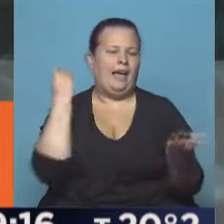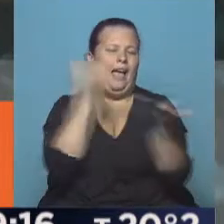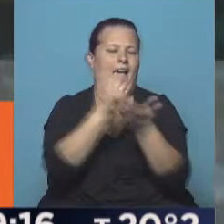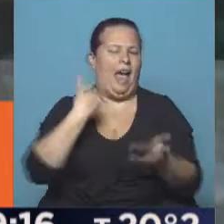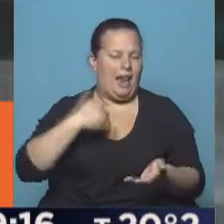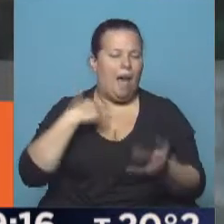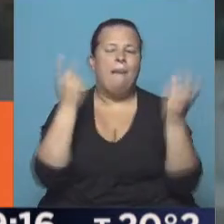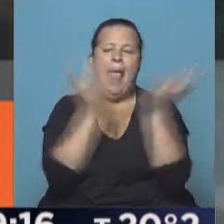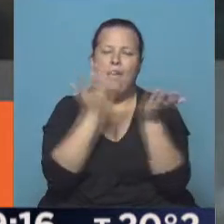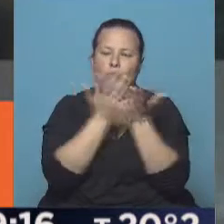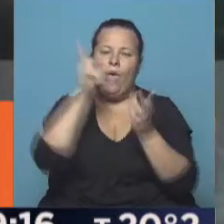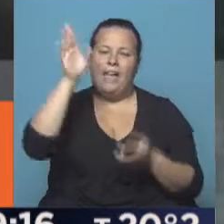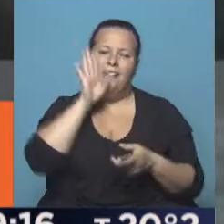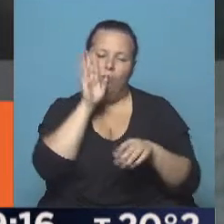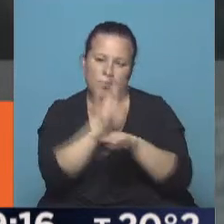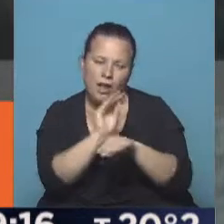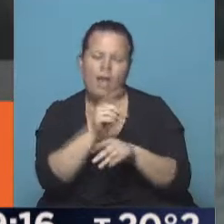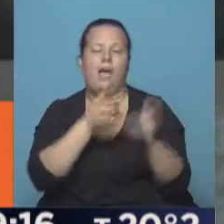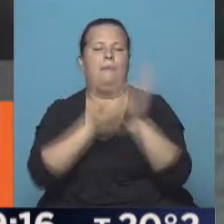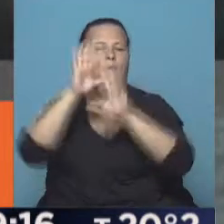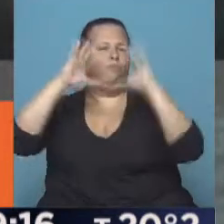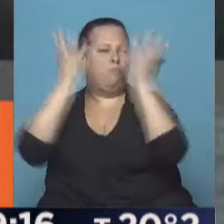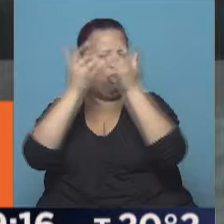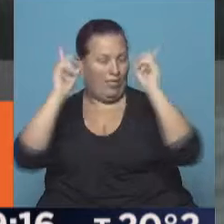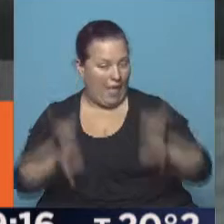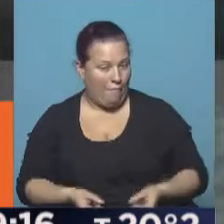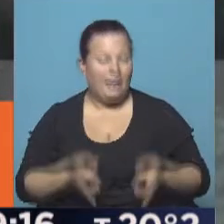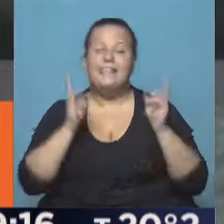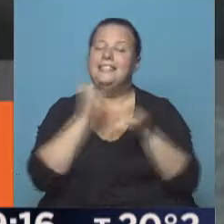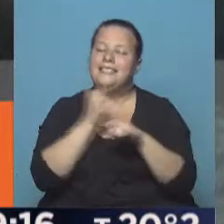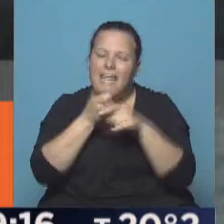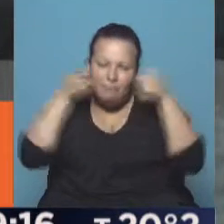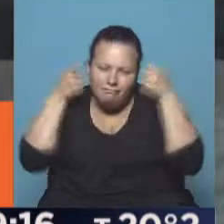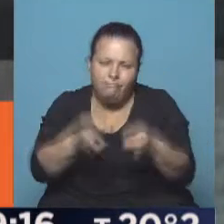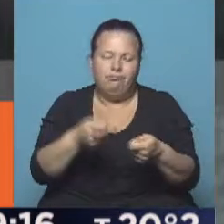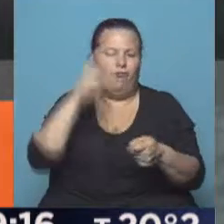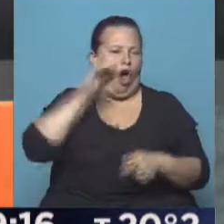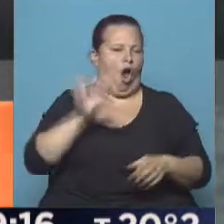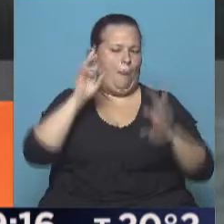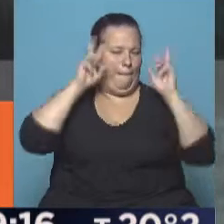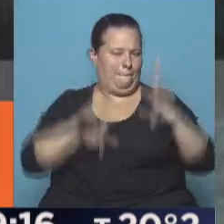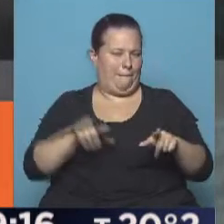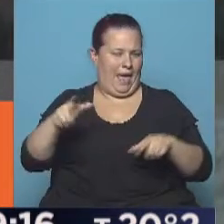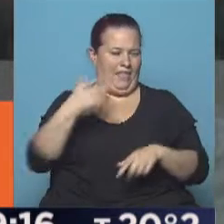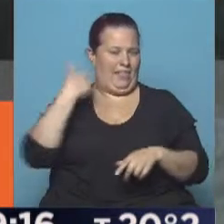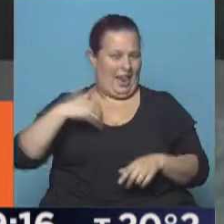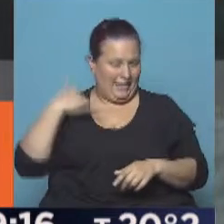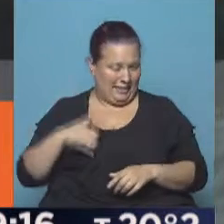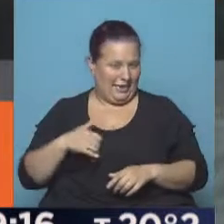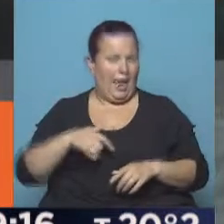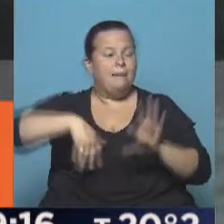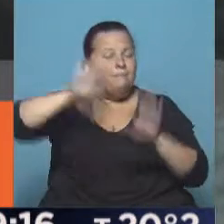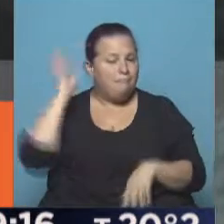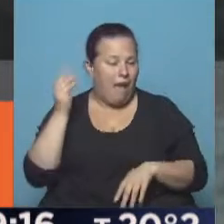para que estudiasen en eeuu y en otras partes del mundo y además siempre apoyó las posiciones estratégicas argentinas en